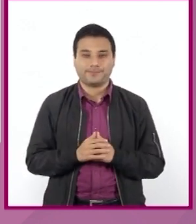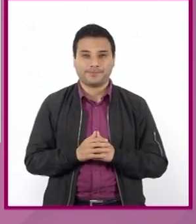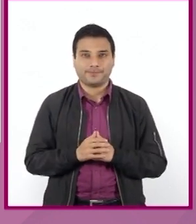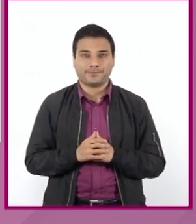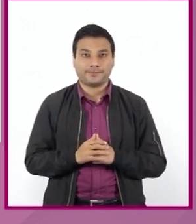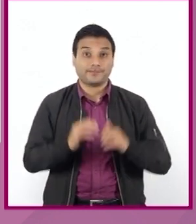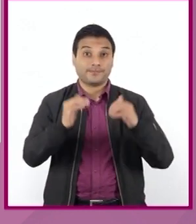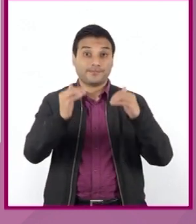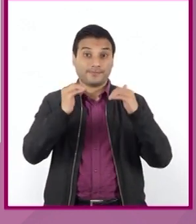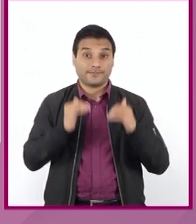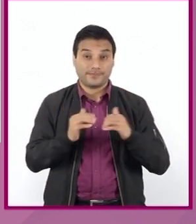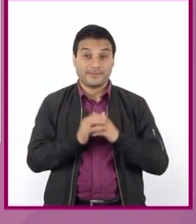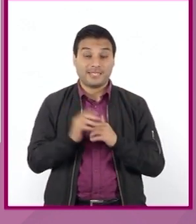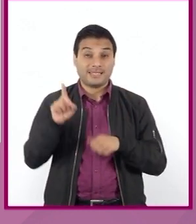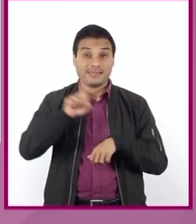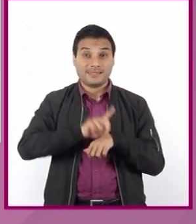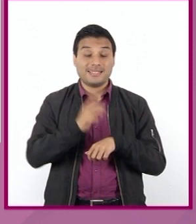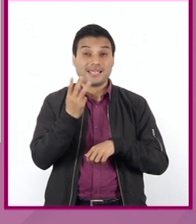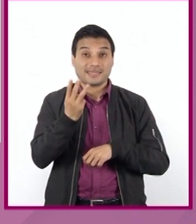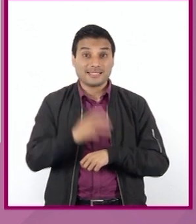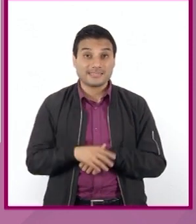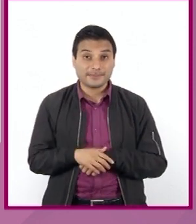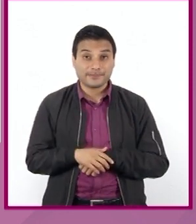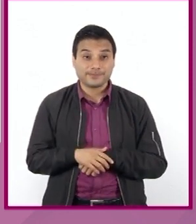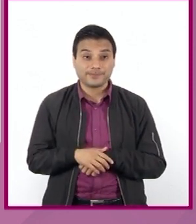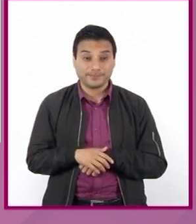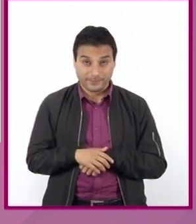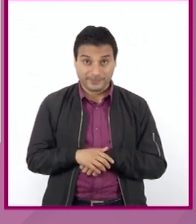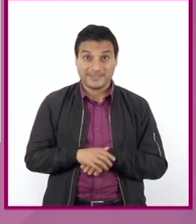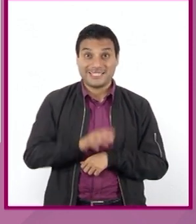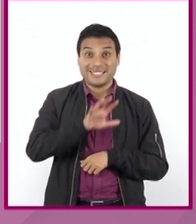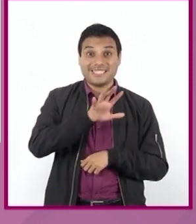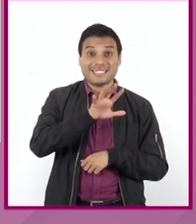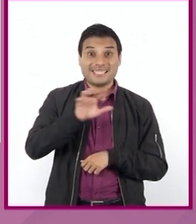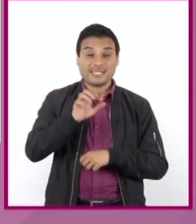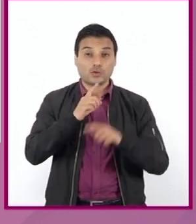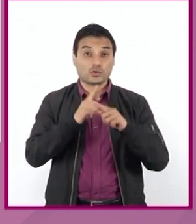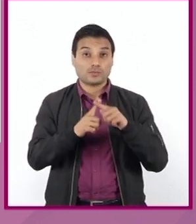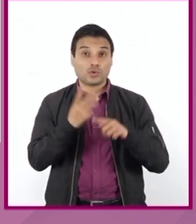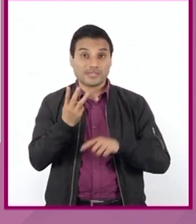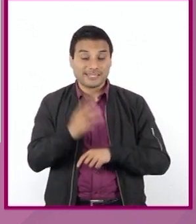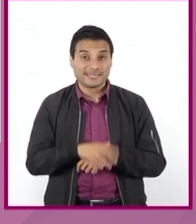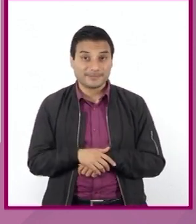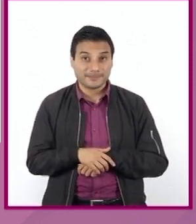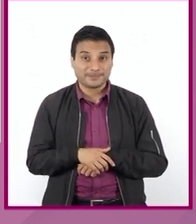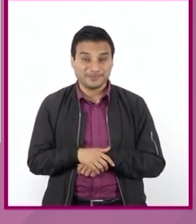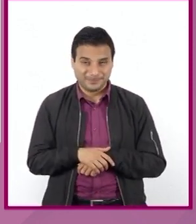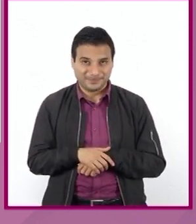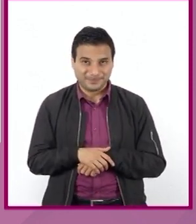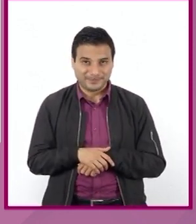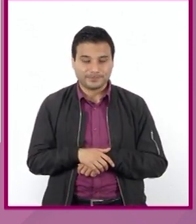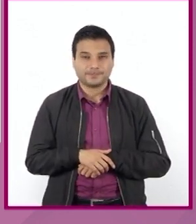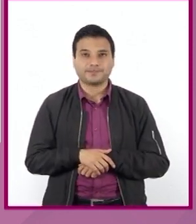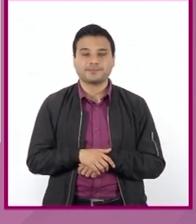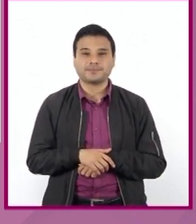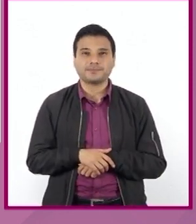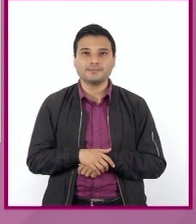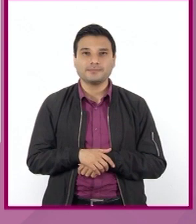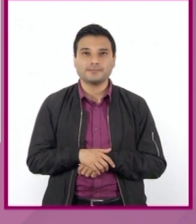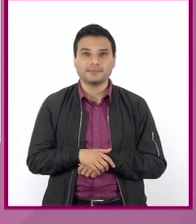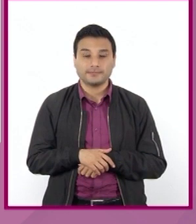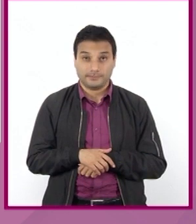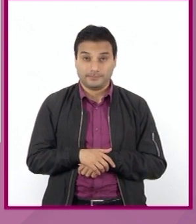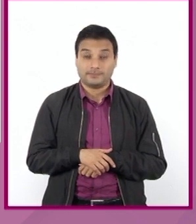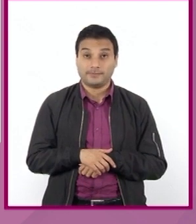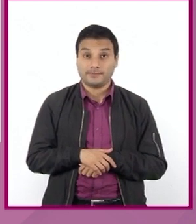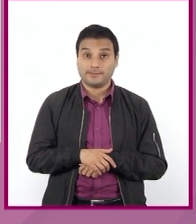en el día 3 se consume el triple de la cantidad en mililitros de refresco que se consume el día 1, se